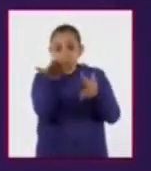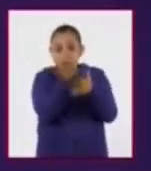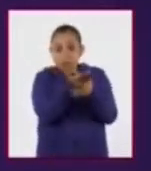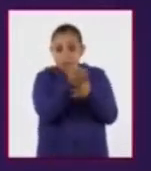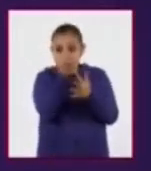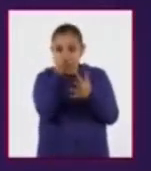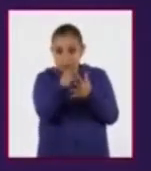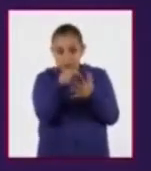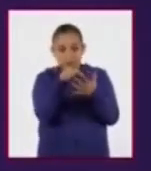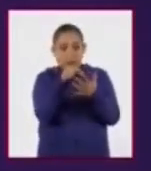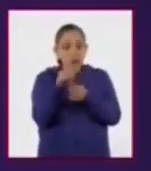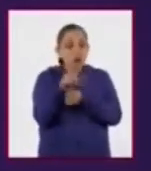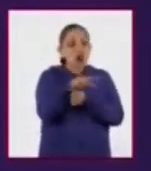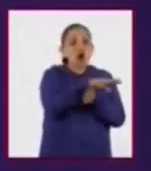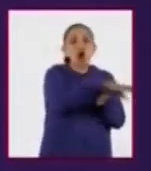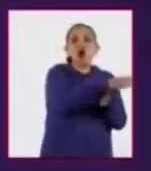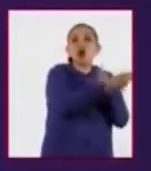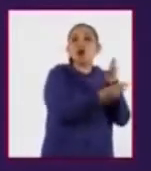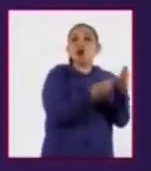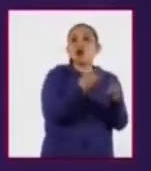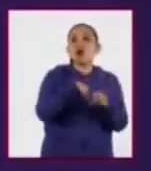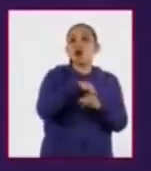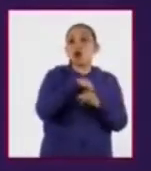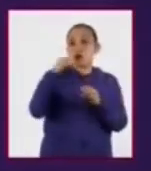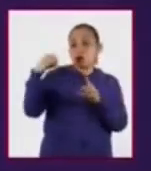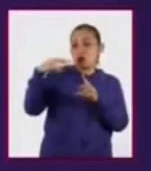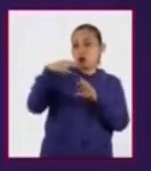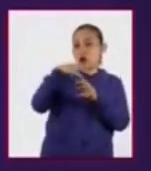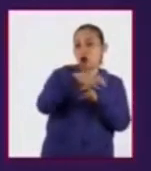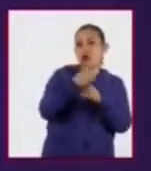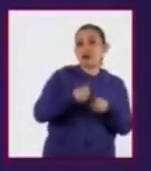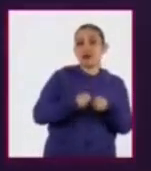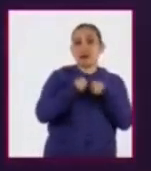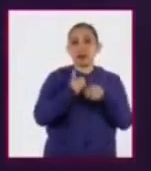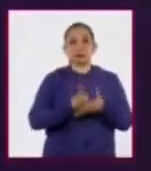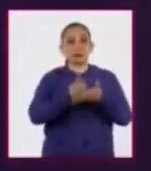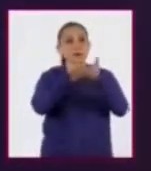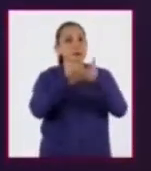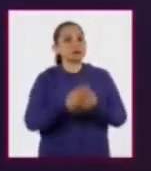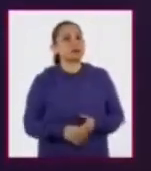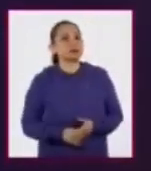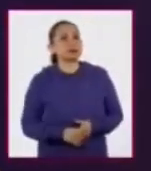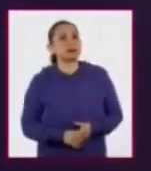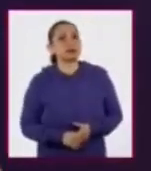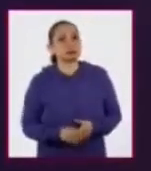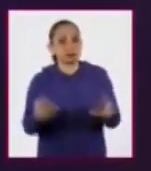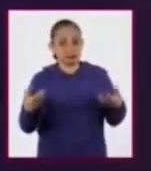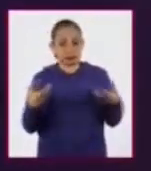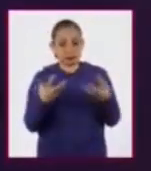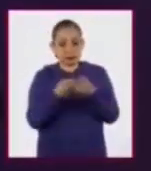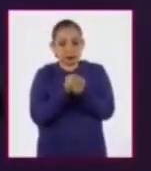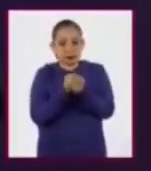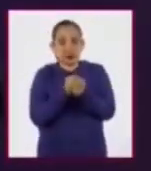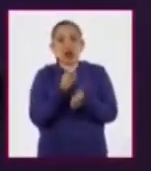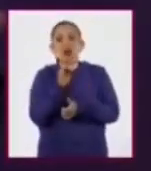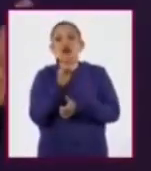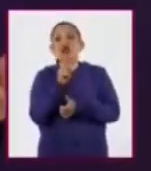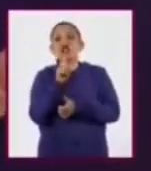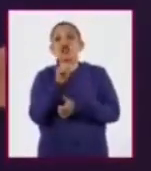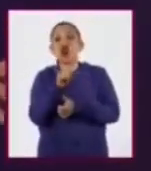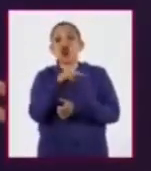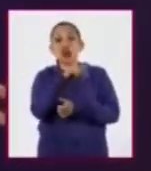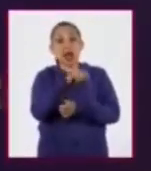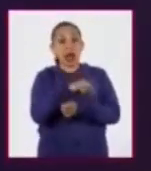la cual llega a la Tierra y sostiene la vida. La fusión nuclear es la transformación de